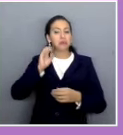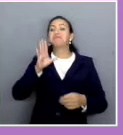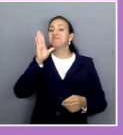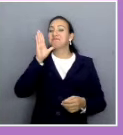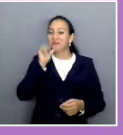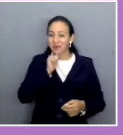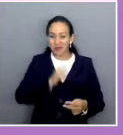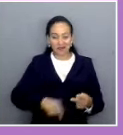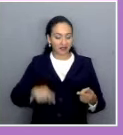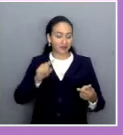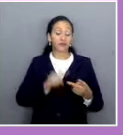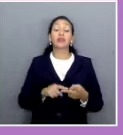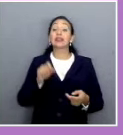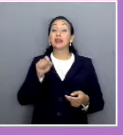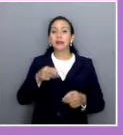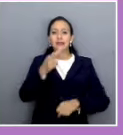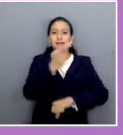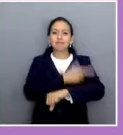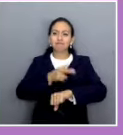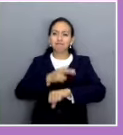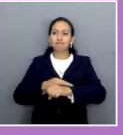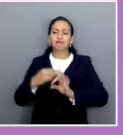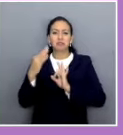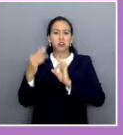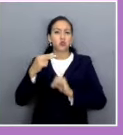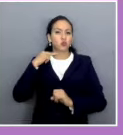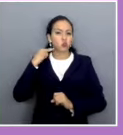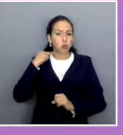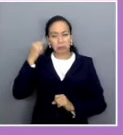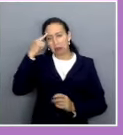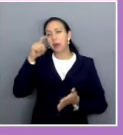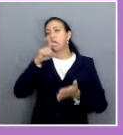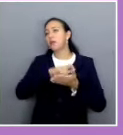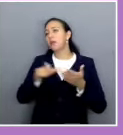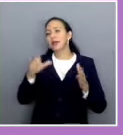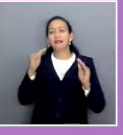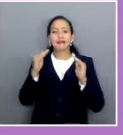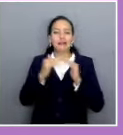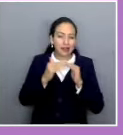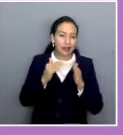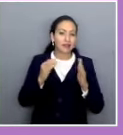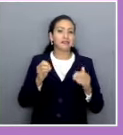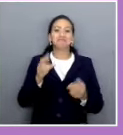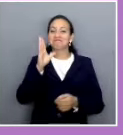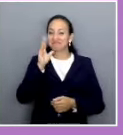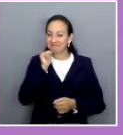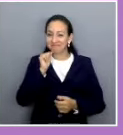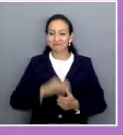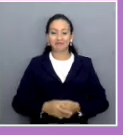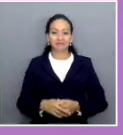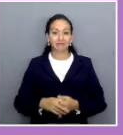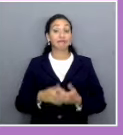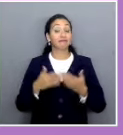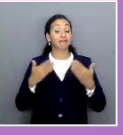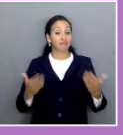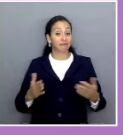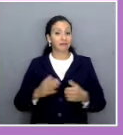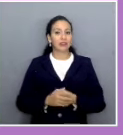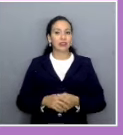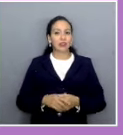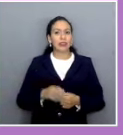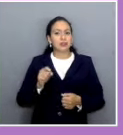realizar trámites ante notario para la compraventa de bienes inmuebles o derechos reales, no podrán salir del país salvo que otorguen